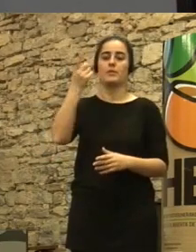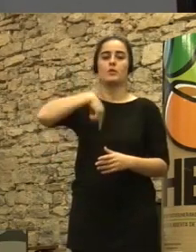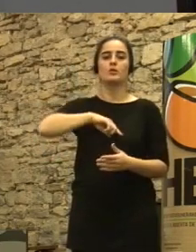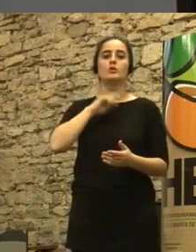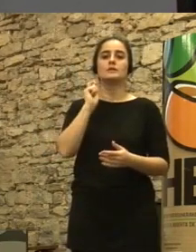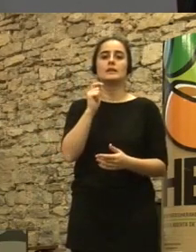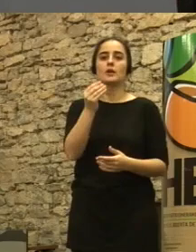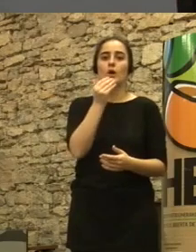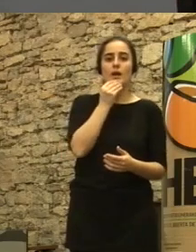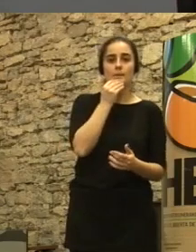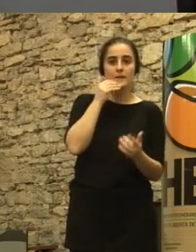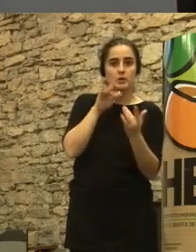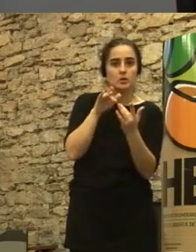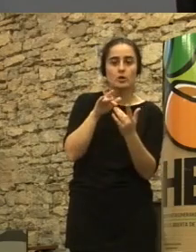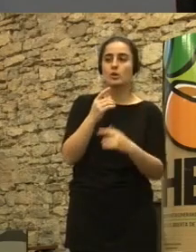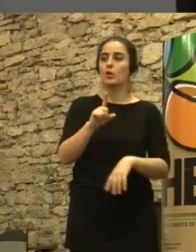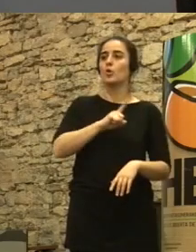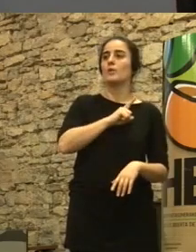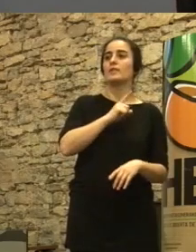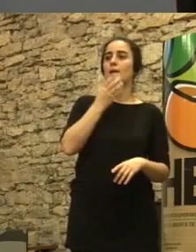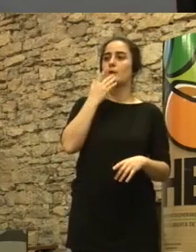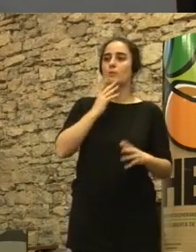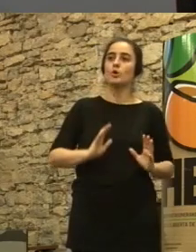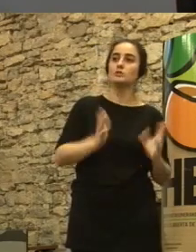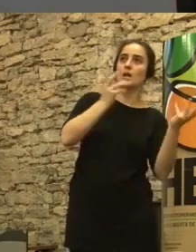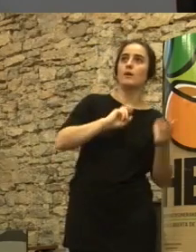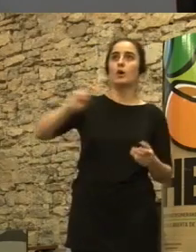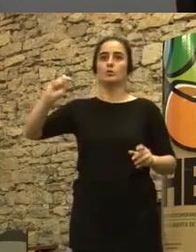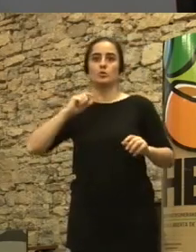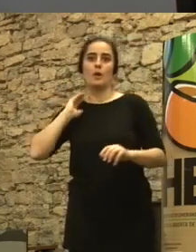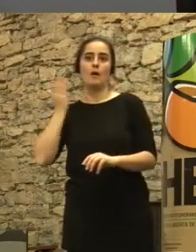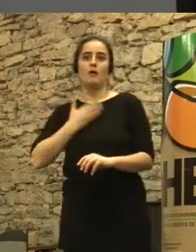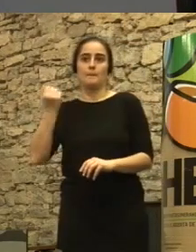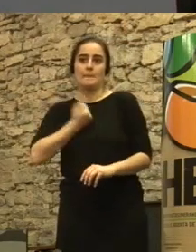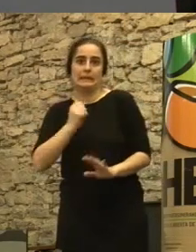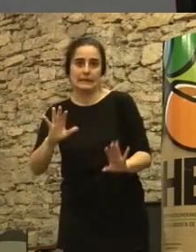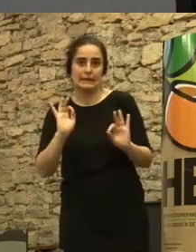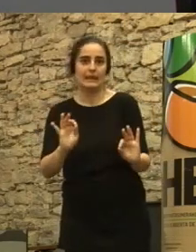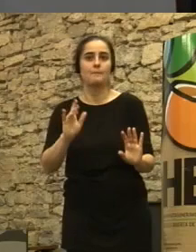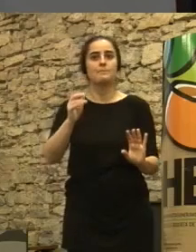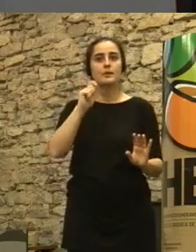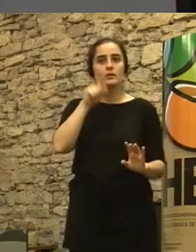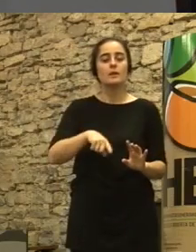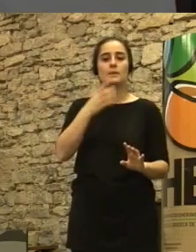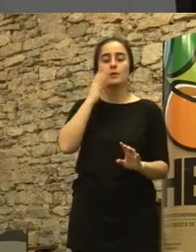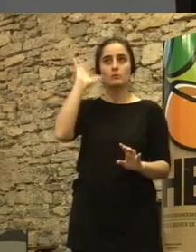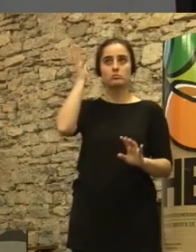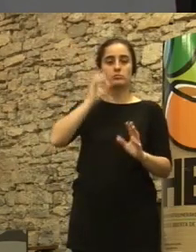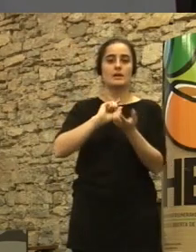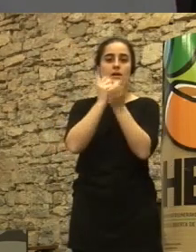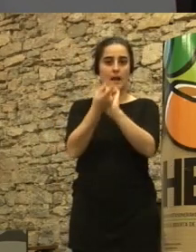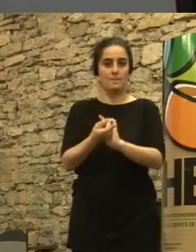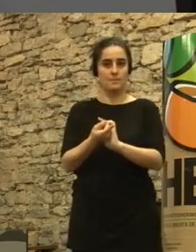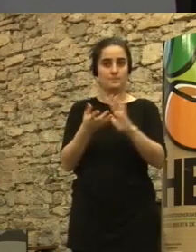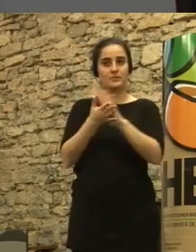con alimentos que un día nos salvan la vida, el otro día nos matan, etcétera, pero sobre todo, cambio climático.